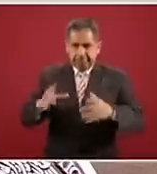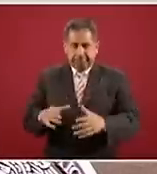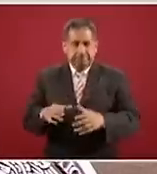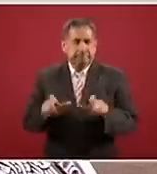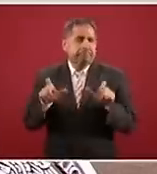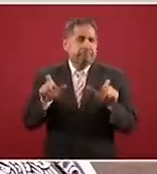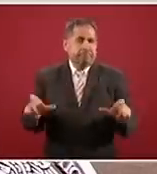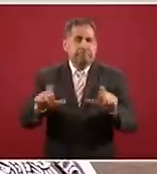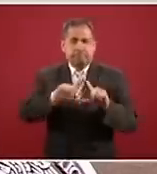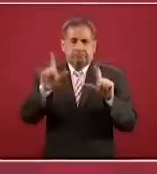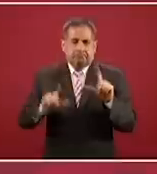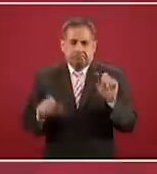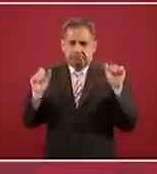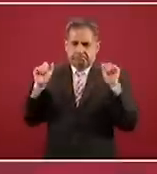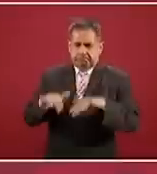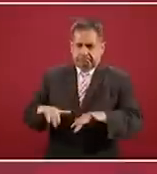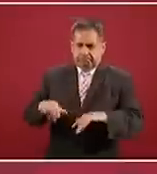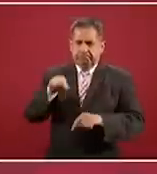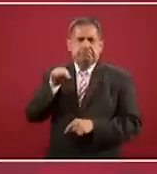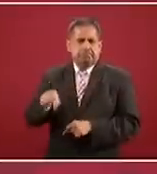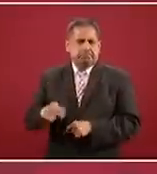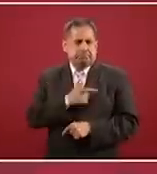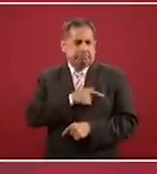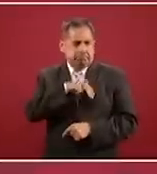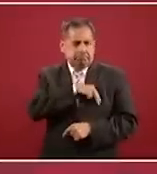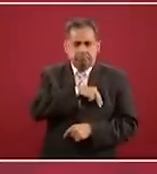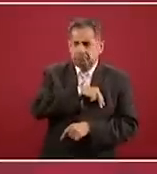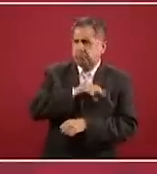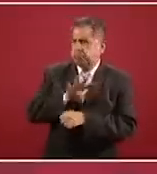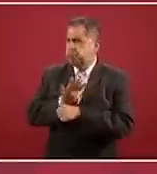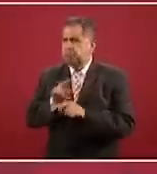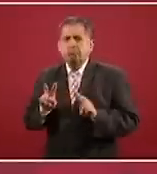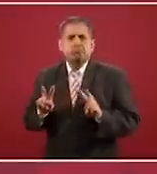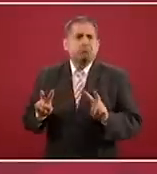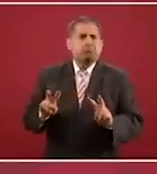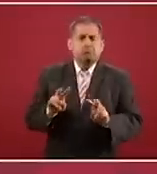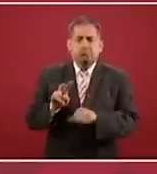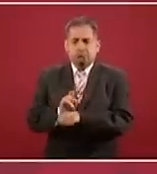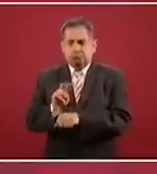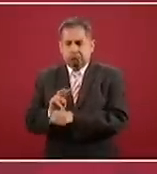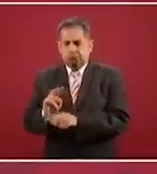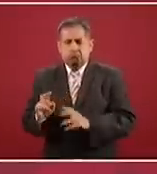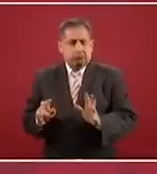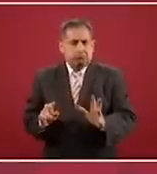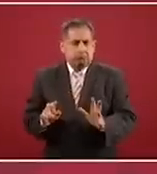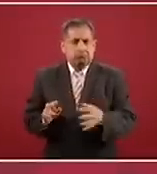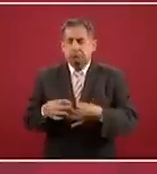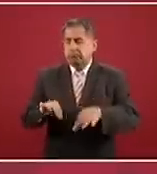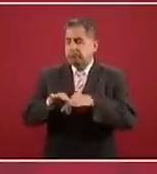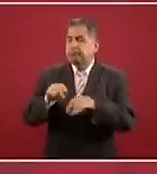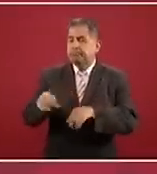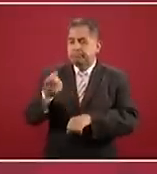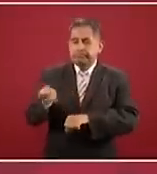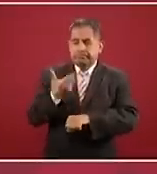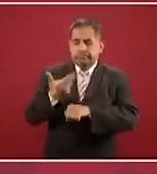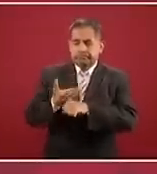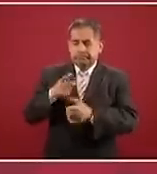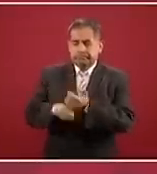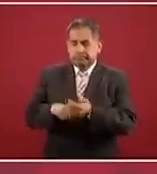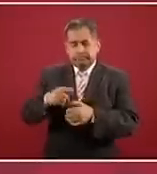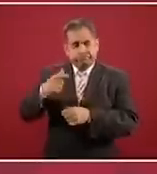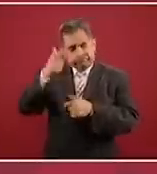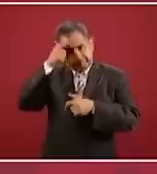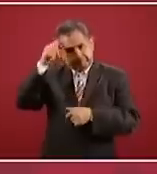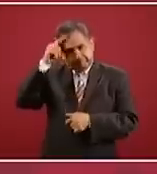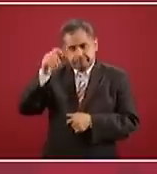Guardia Nacional y donde nos están ayudando más tanto la Secretaría de Marina